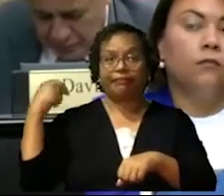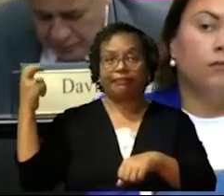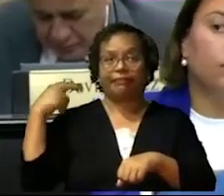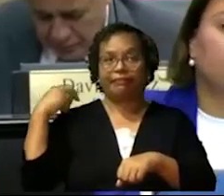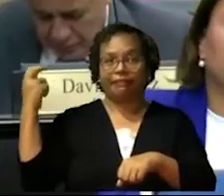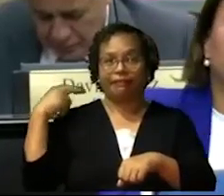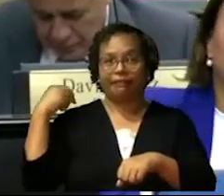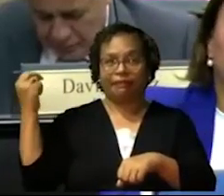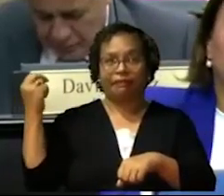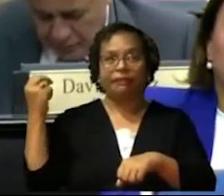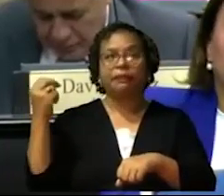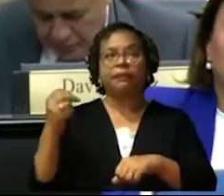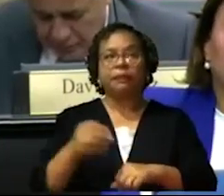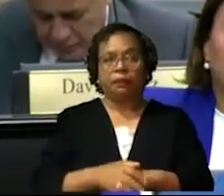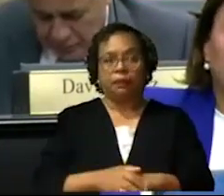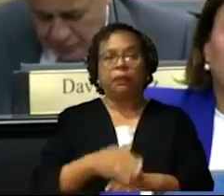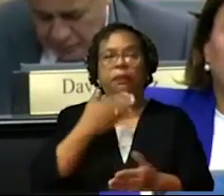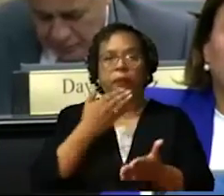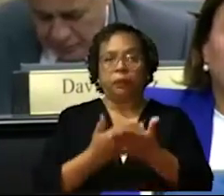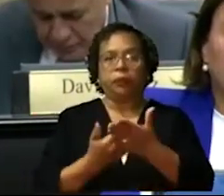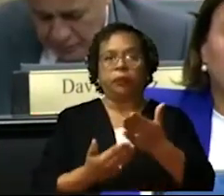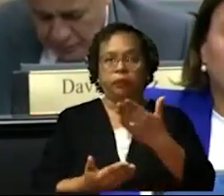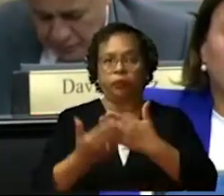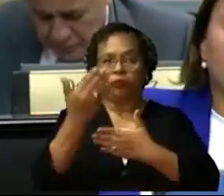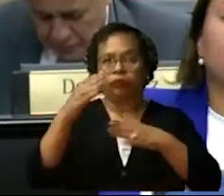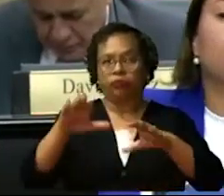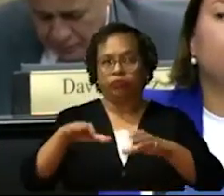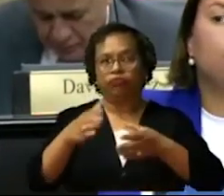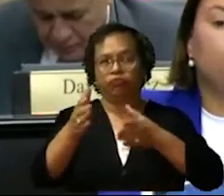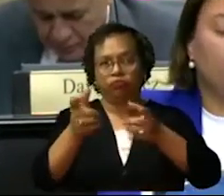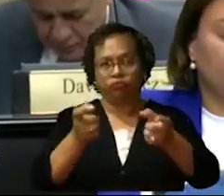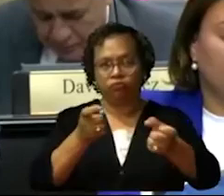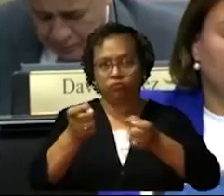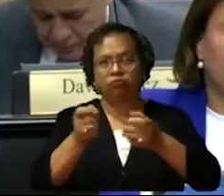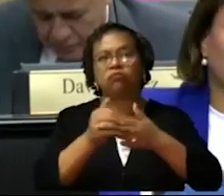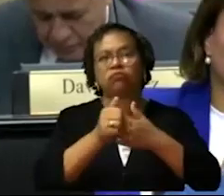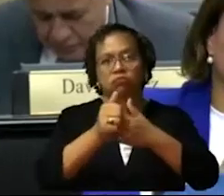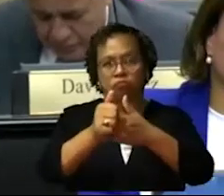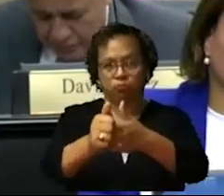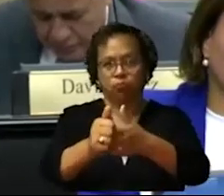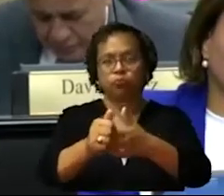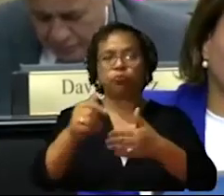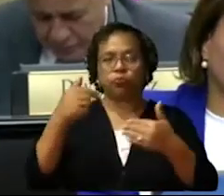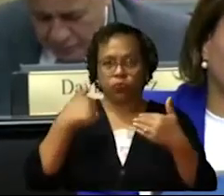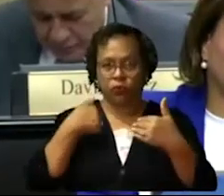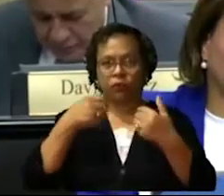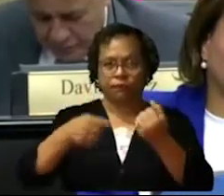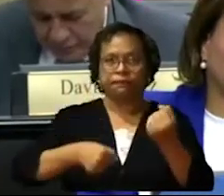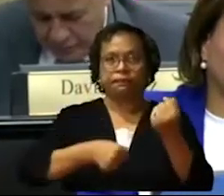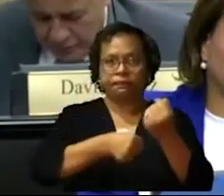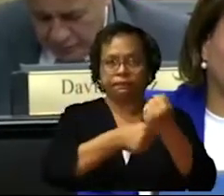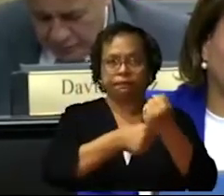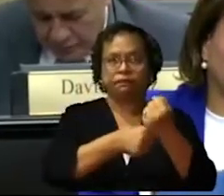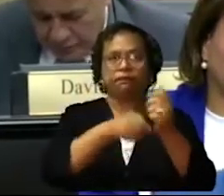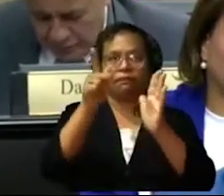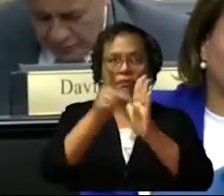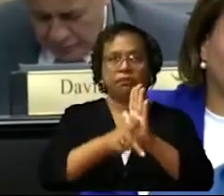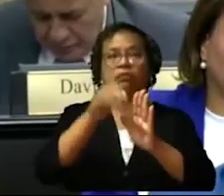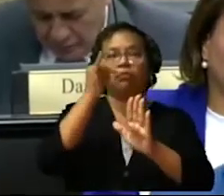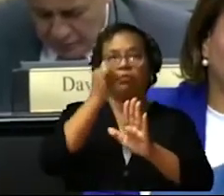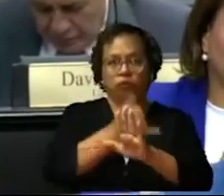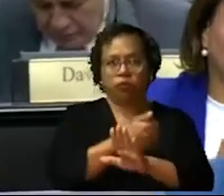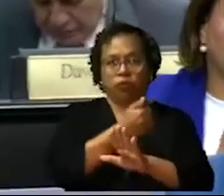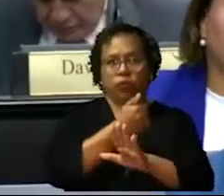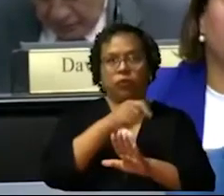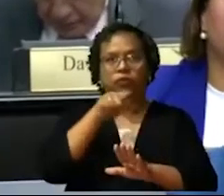Buffet Directivo. Nosotros estamos aquí como coproponentes de un proyecto que sometió el